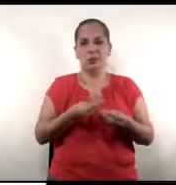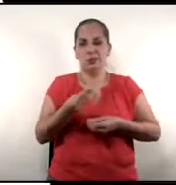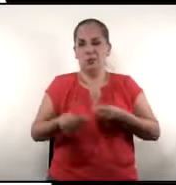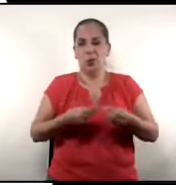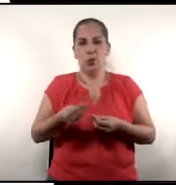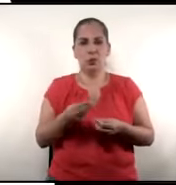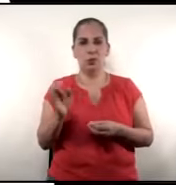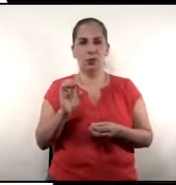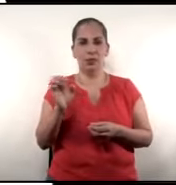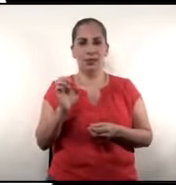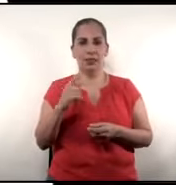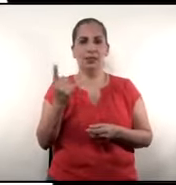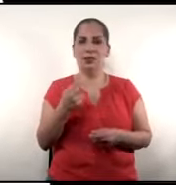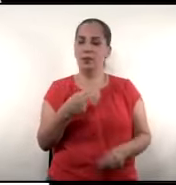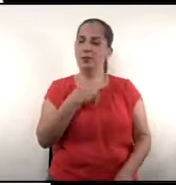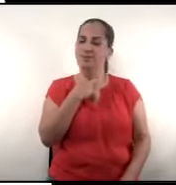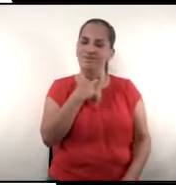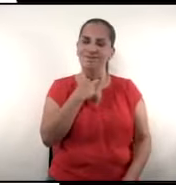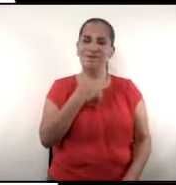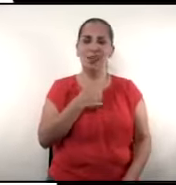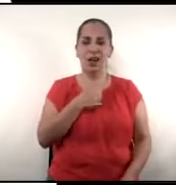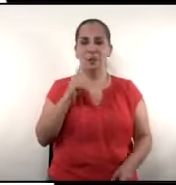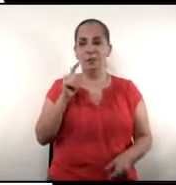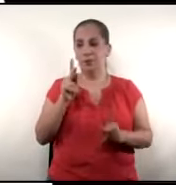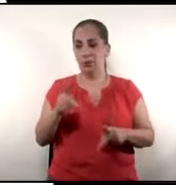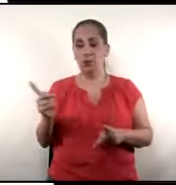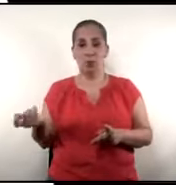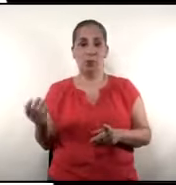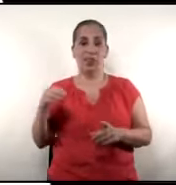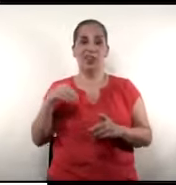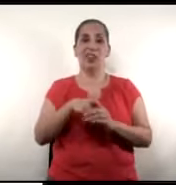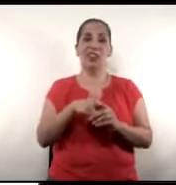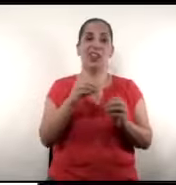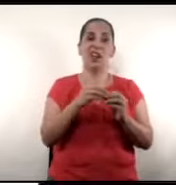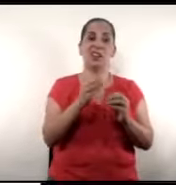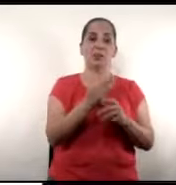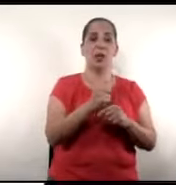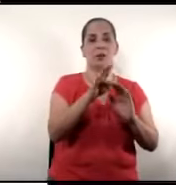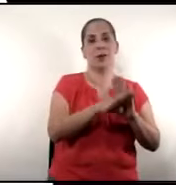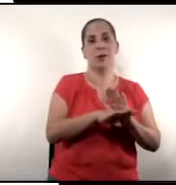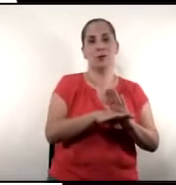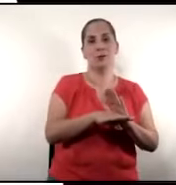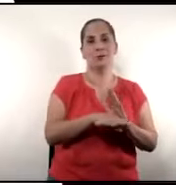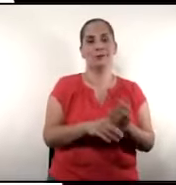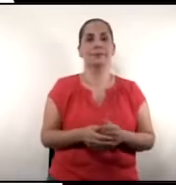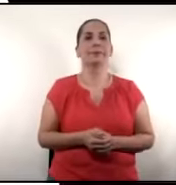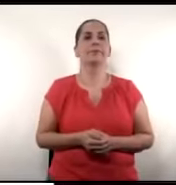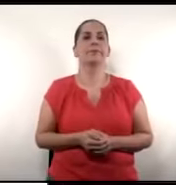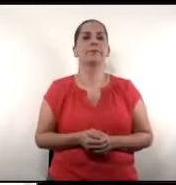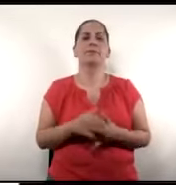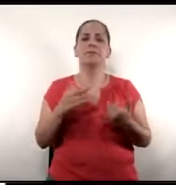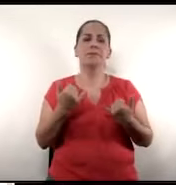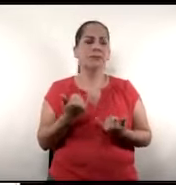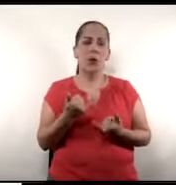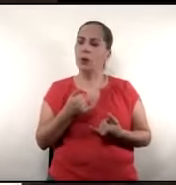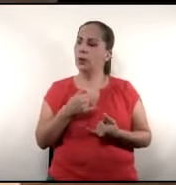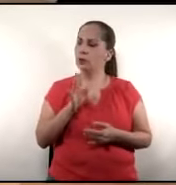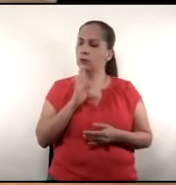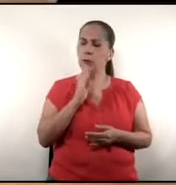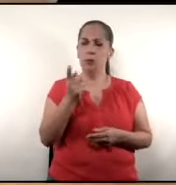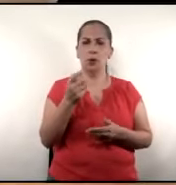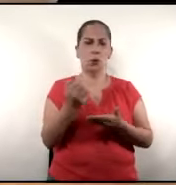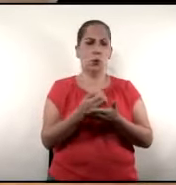está latente la amenaza de que alguien pueda entrar al mercado a hacerlo más barato. Ahora que estamos hablando de tarifas en el tema